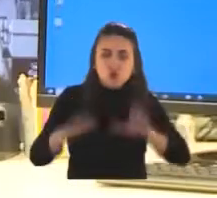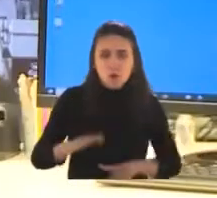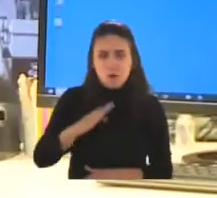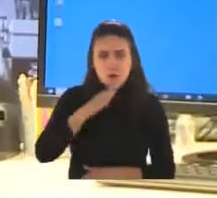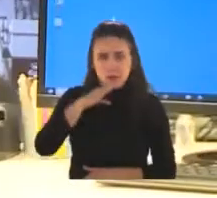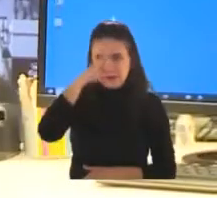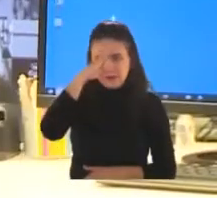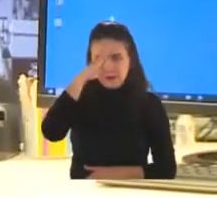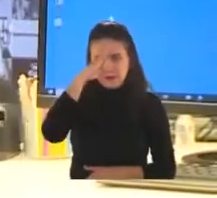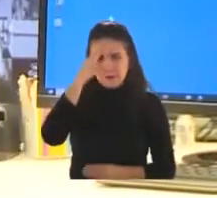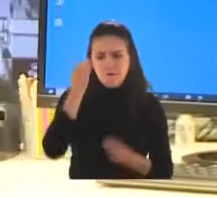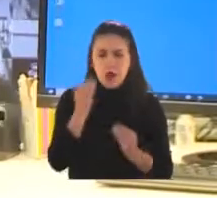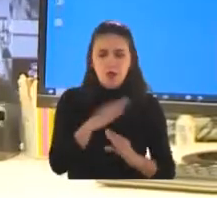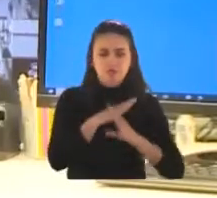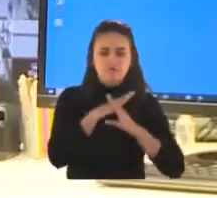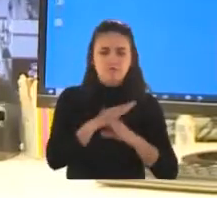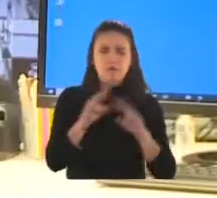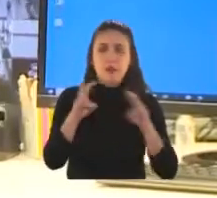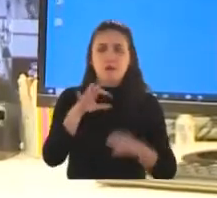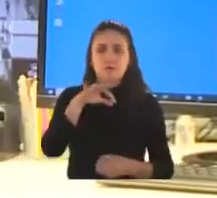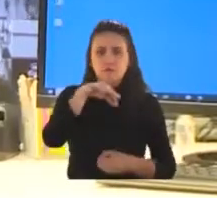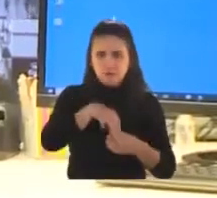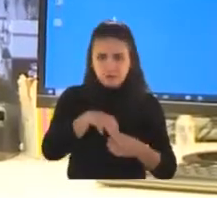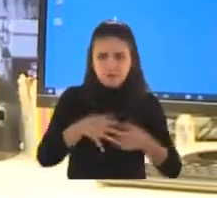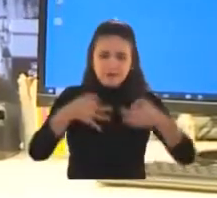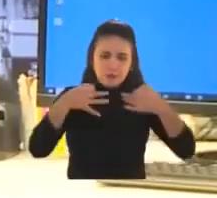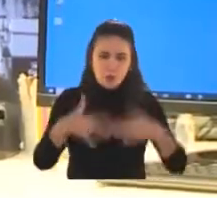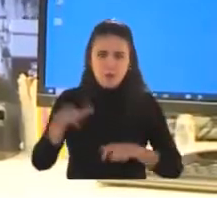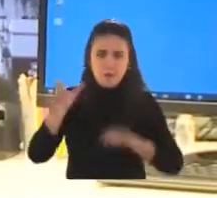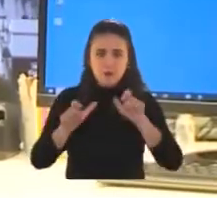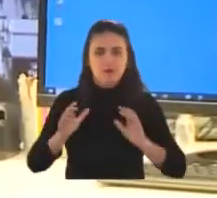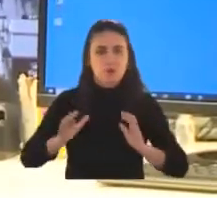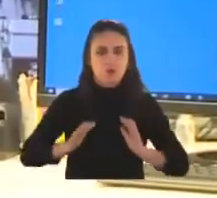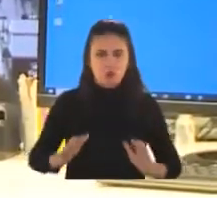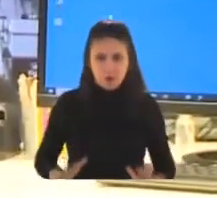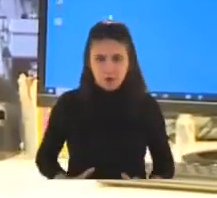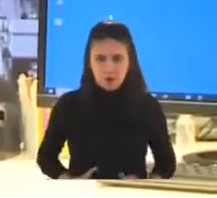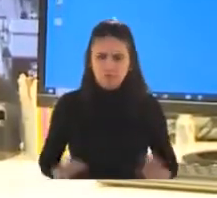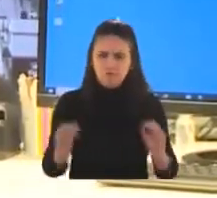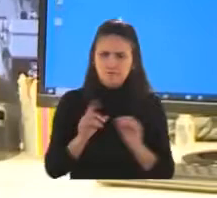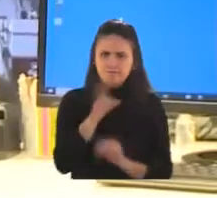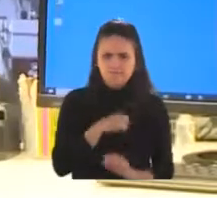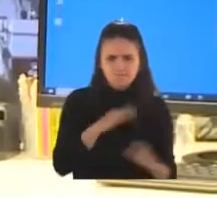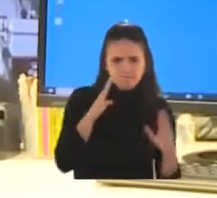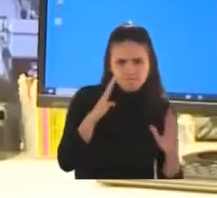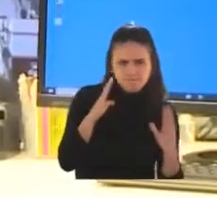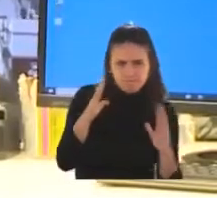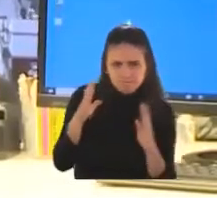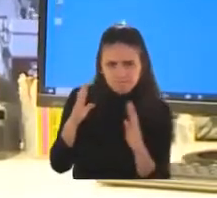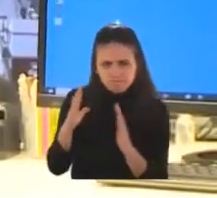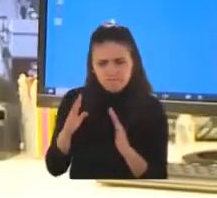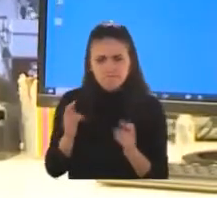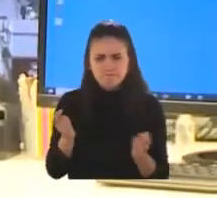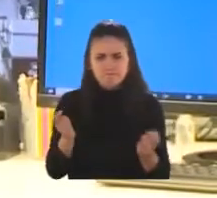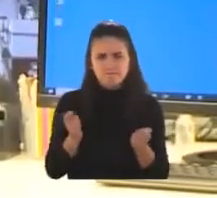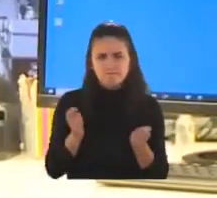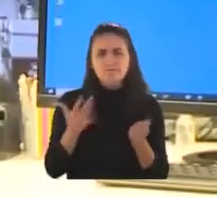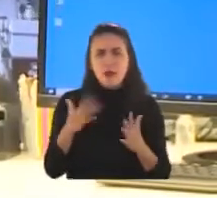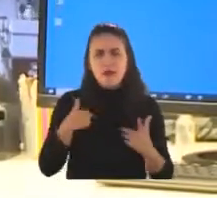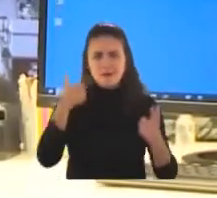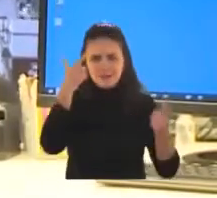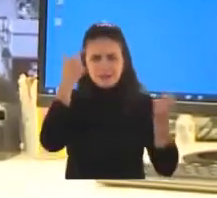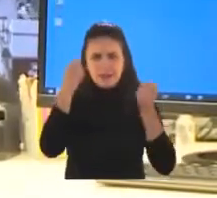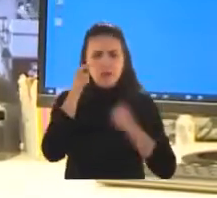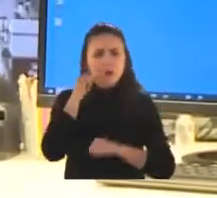electoral y para cubrir la seguridad ciudadana vamos a estar atentos con nuestros nuestro modelo nacional de vigilancia